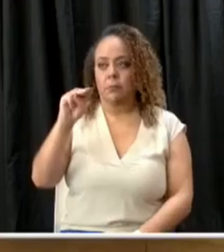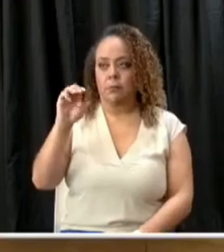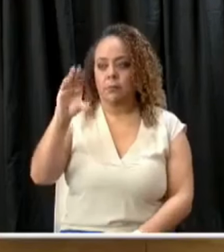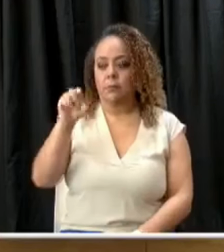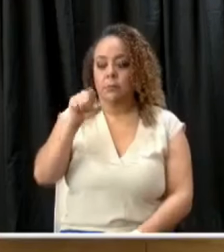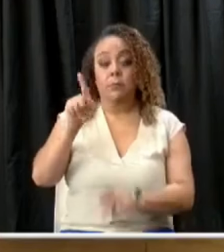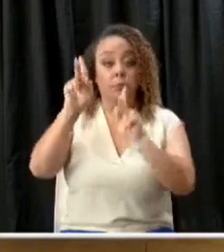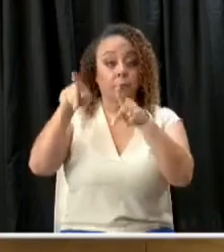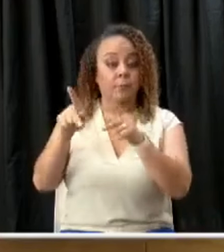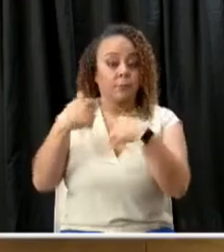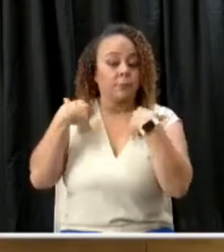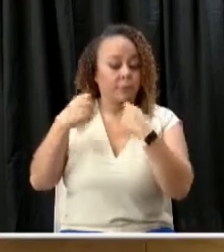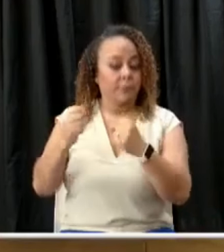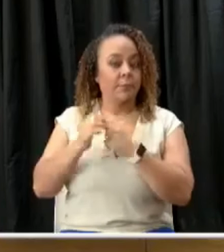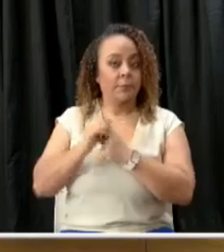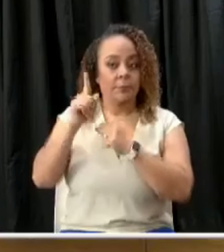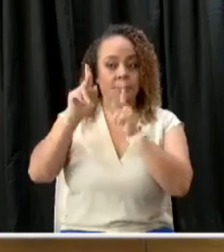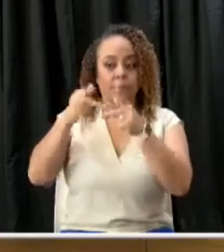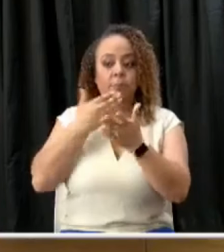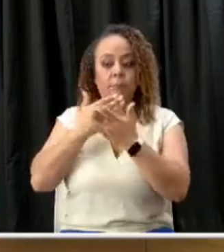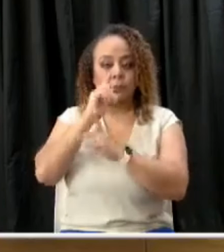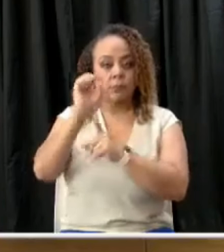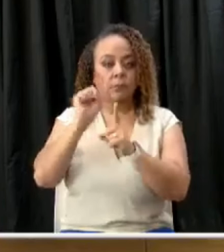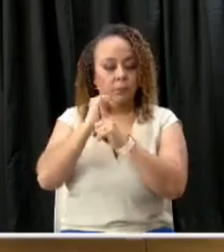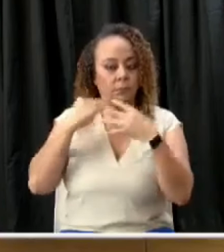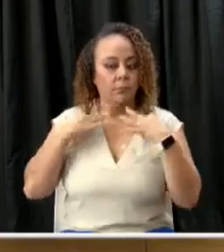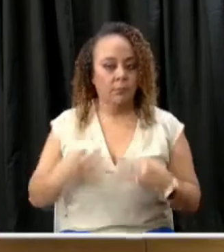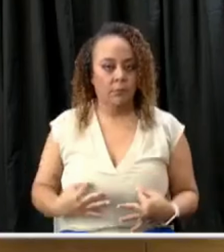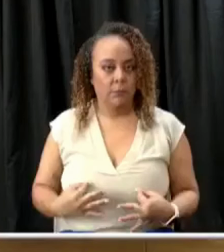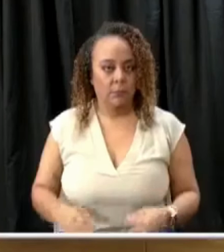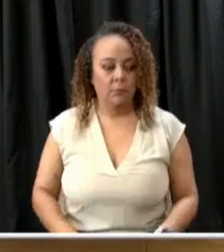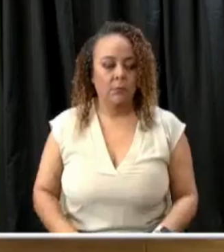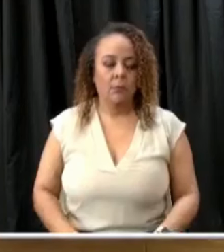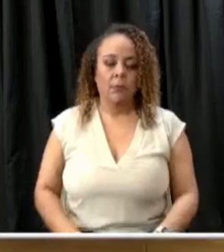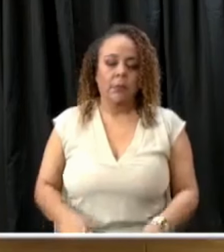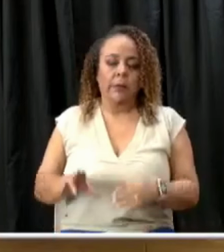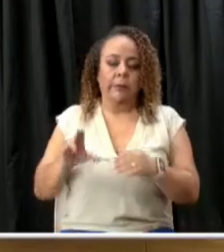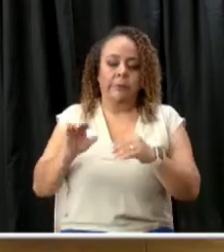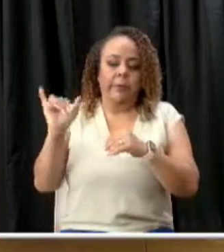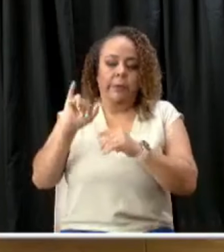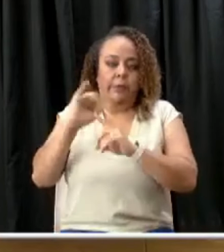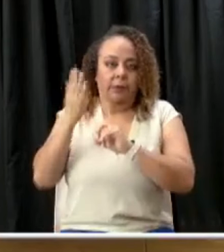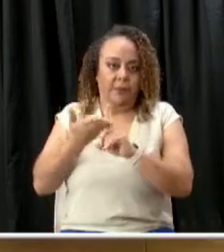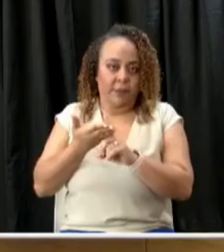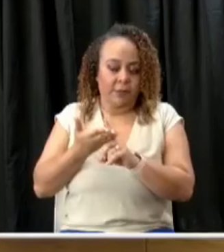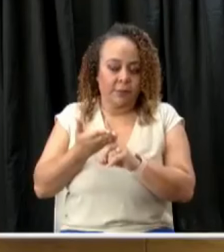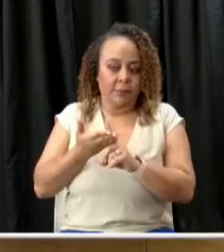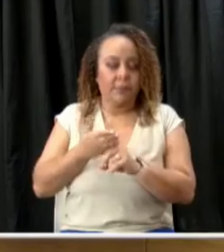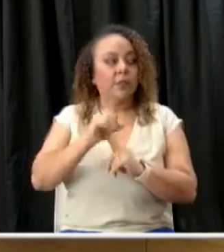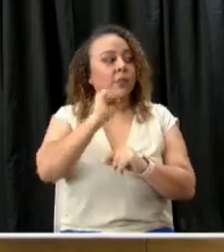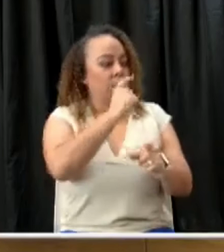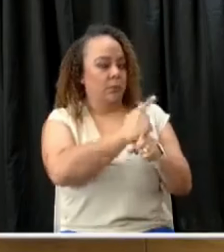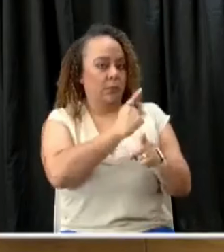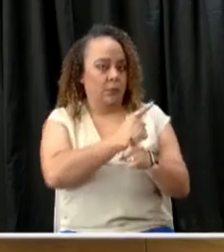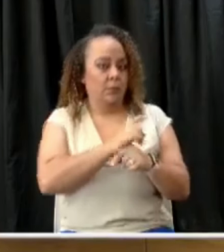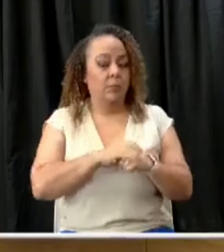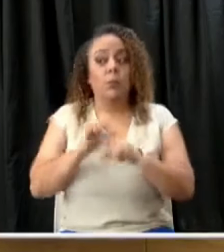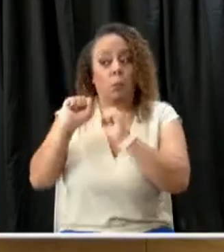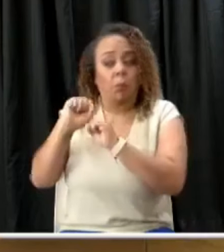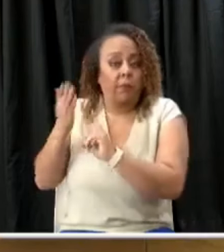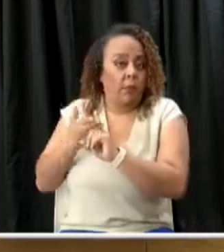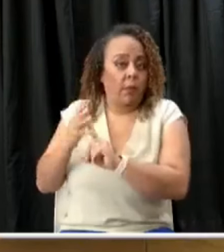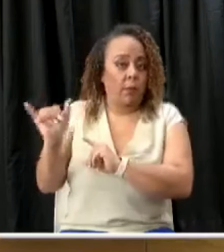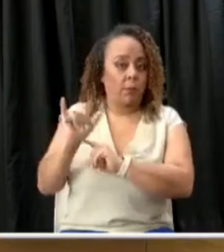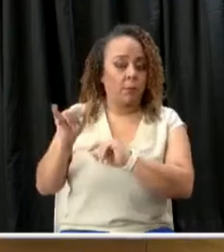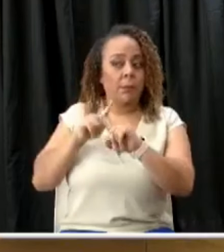persona sana, una persona con buena condición física, no es que no se vaya a ver afectada, ¿verdad? Me corriges vos, que sos el experto. Sí se puede ver